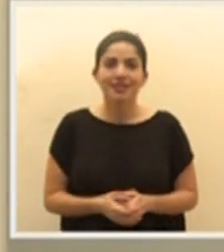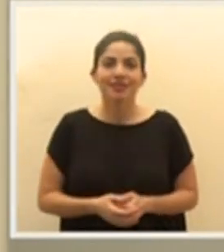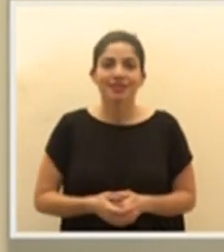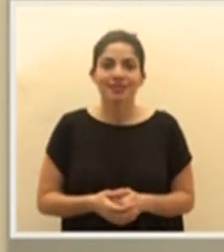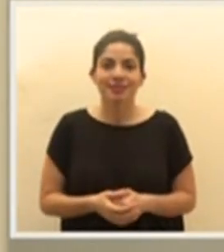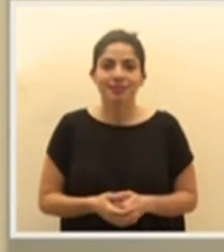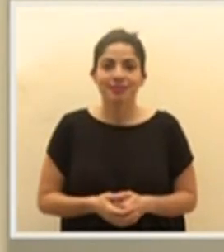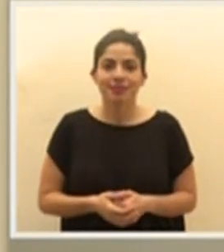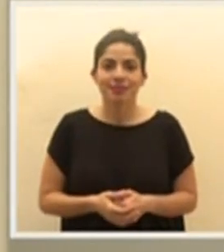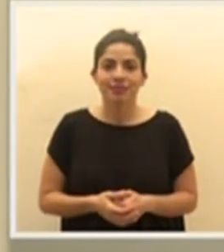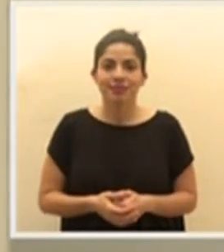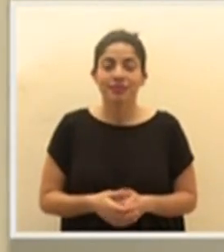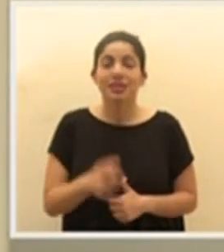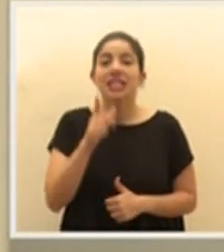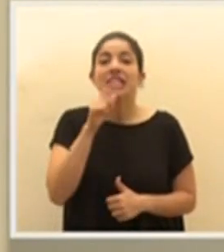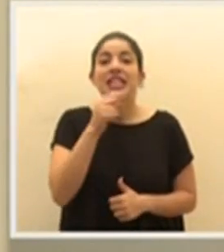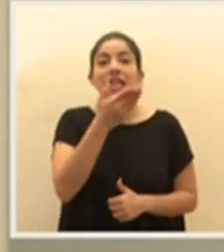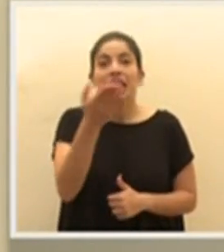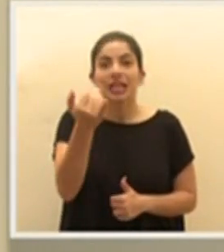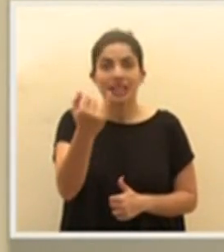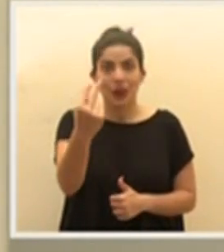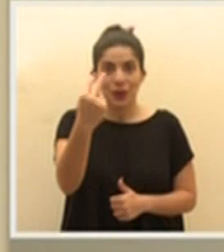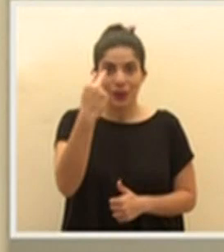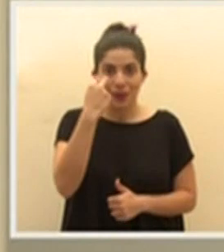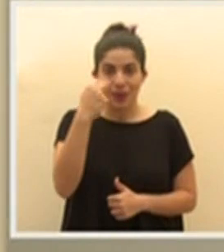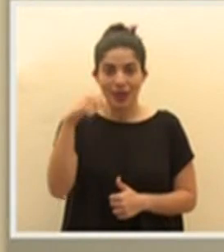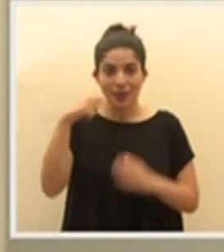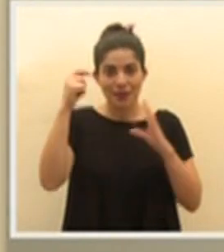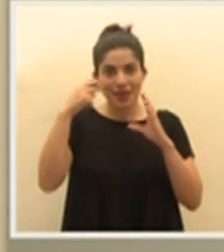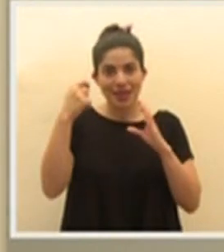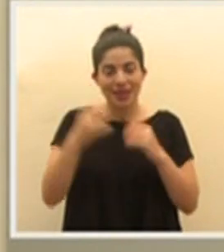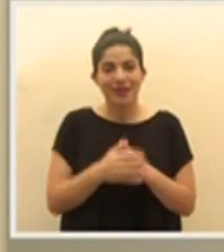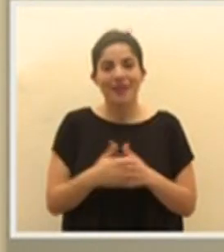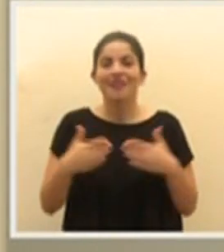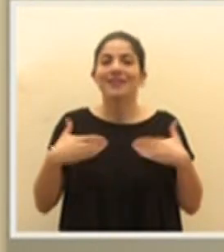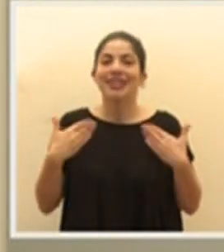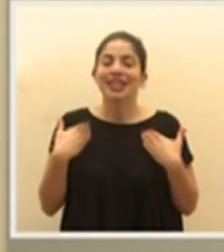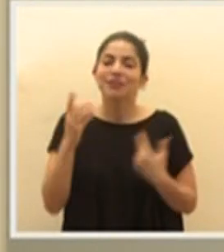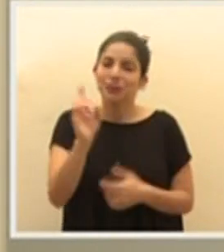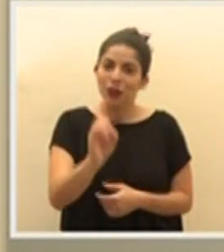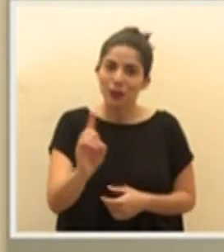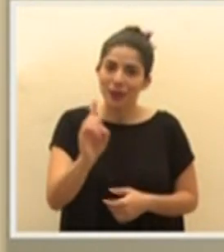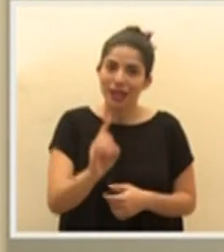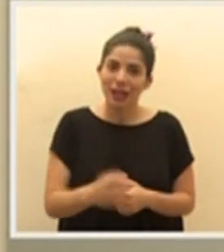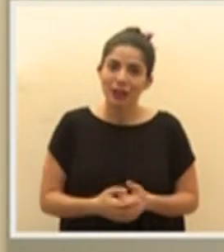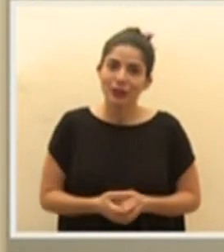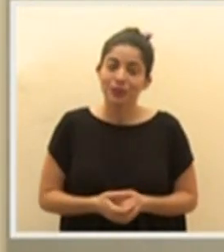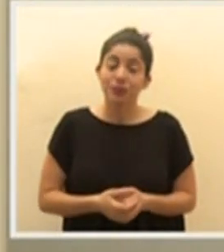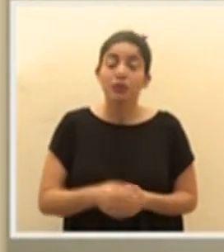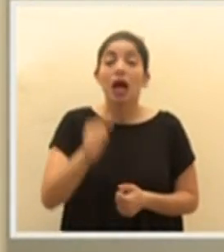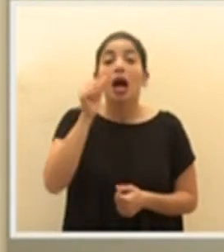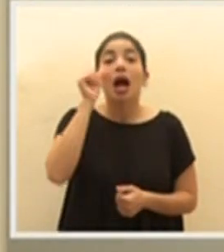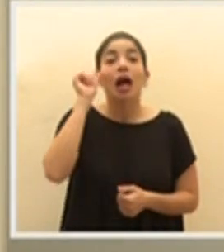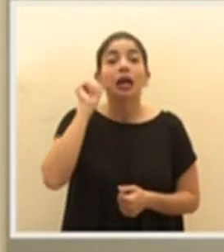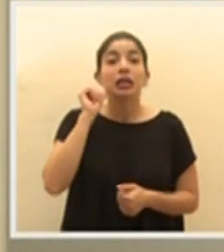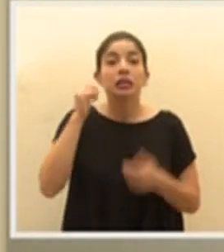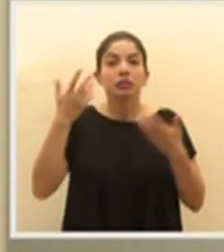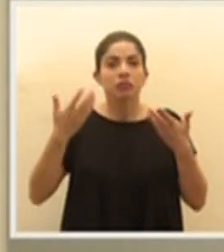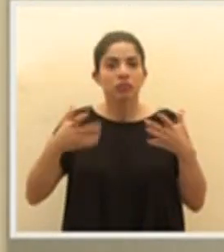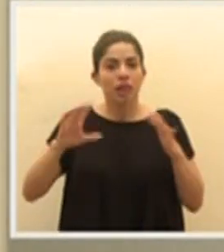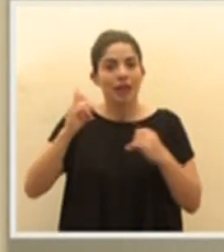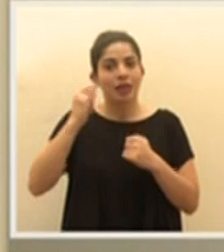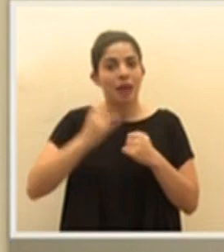Social. Quienes están siguiendo la transmisión, muy feliz domingo. Ayer concluyó